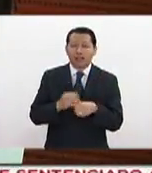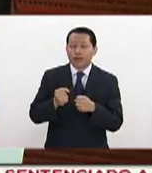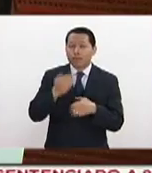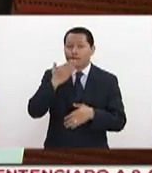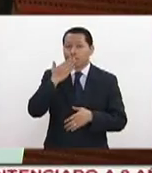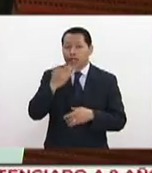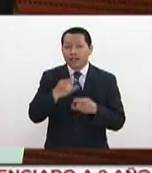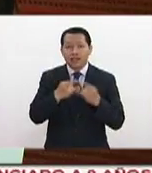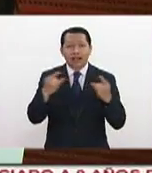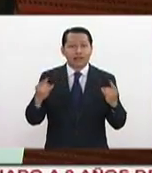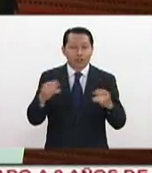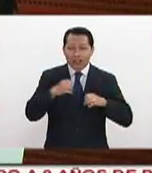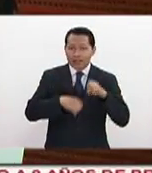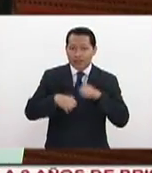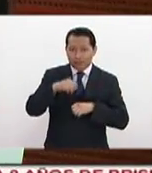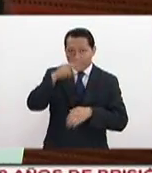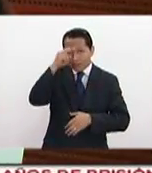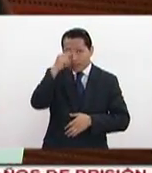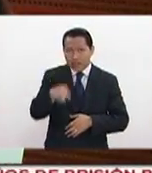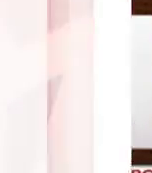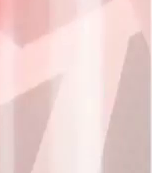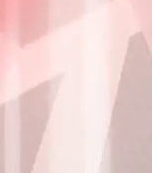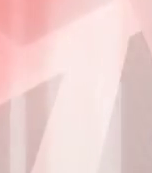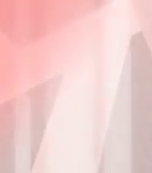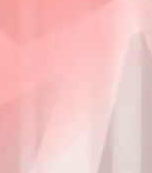brillantes de la historia diplomática mexicana.